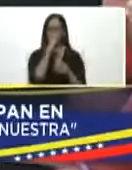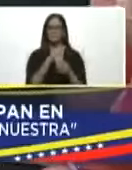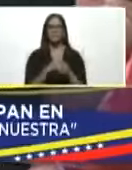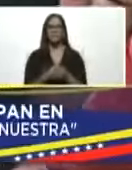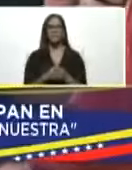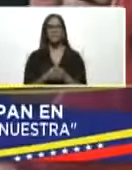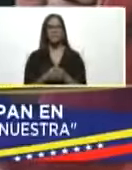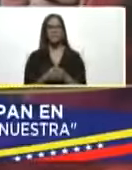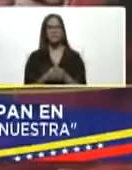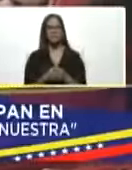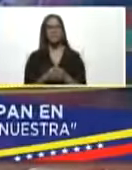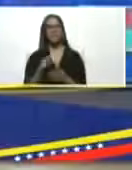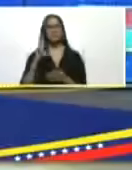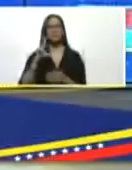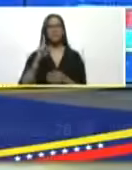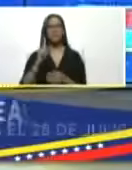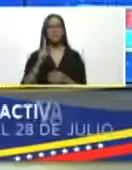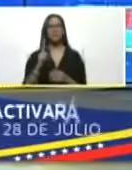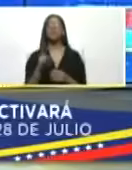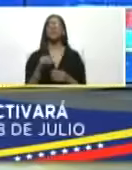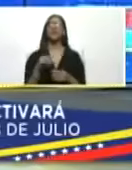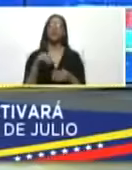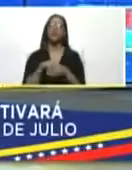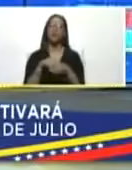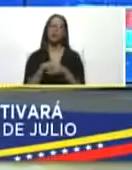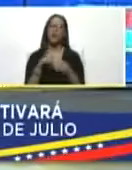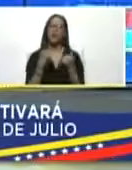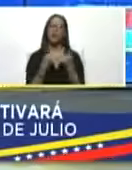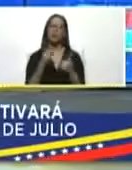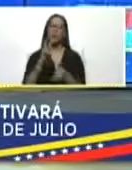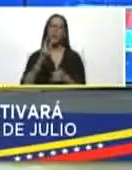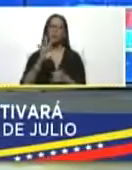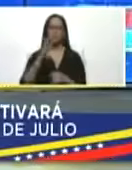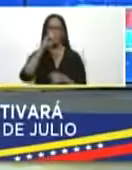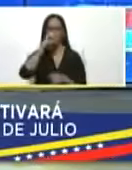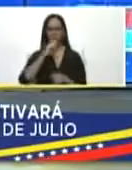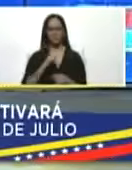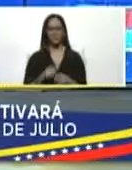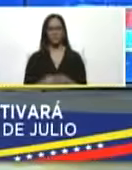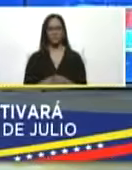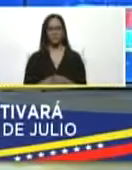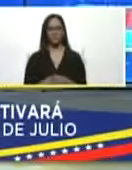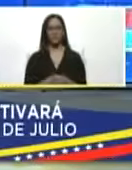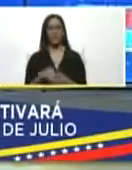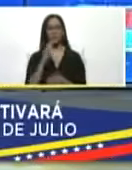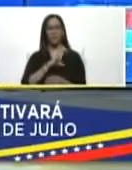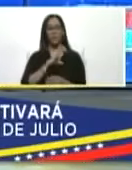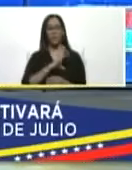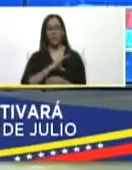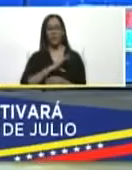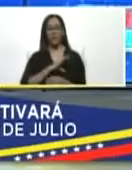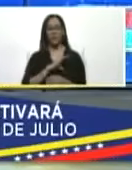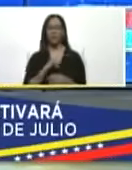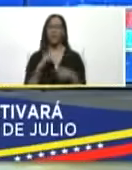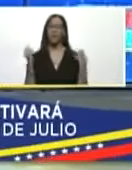en 31 elecciones de los últimos 25 años. Ese comando de campaña